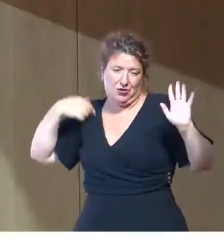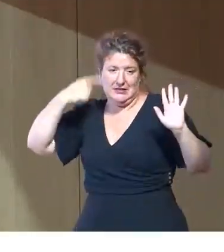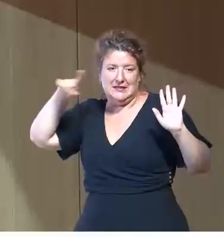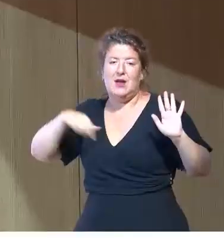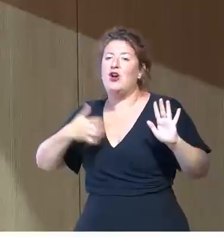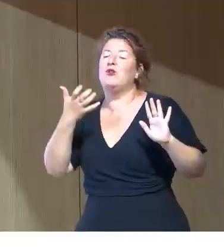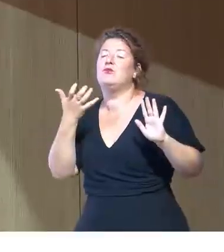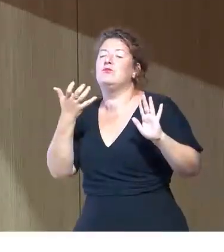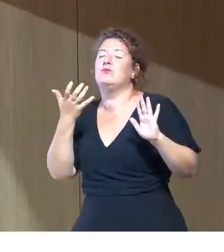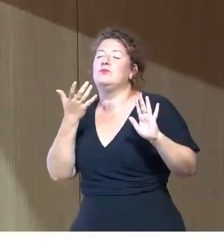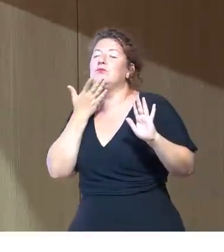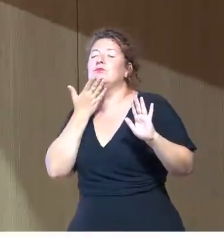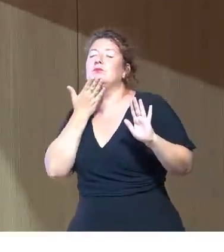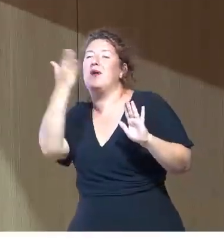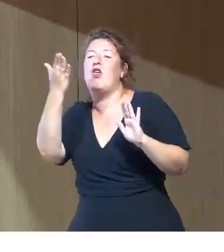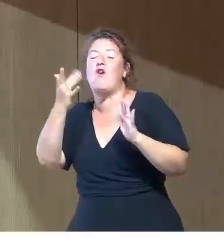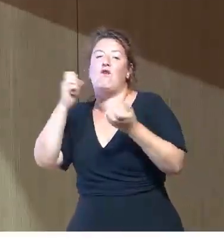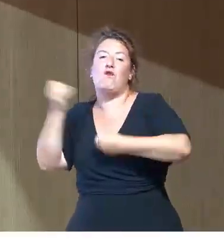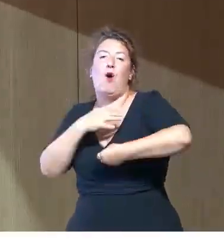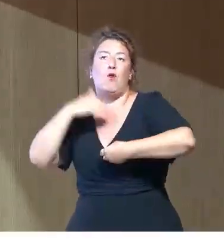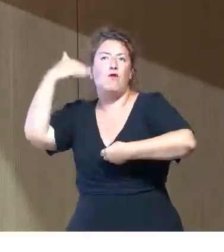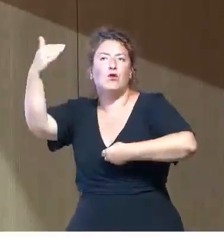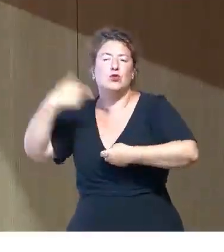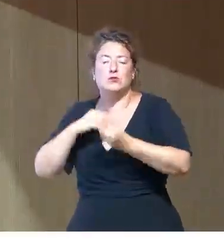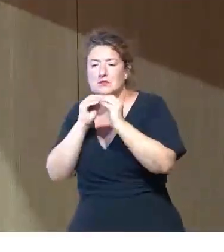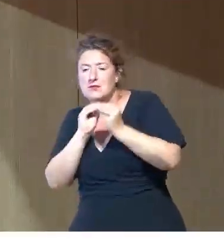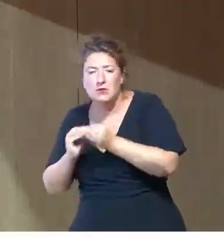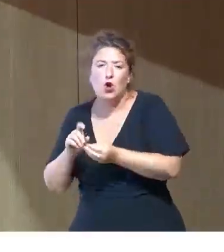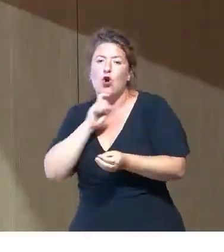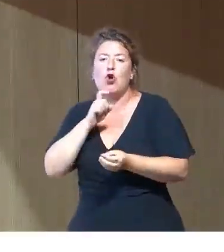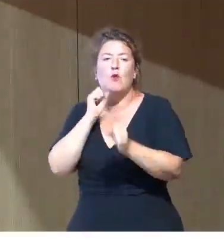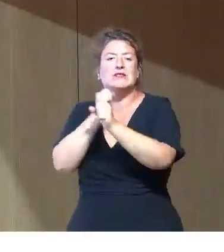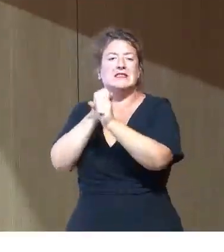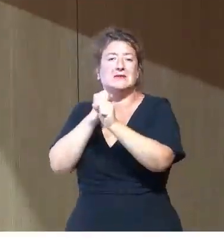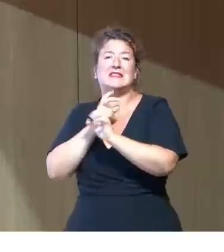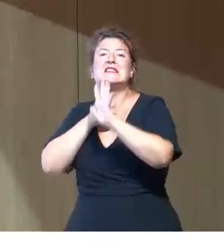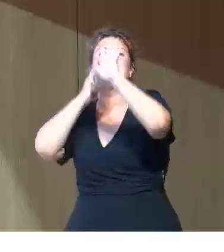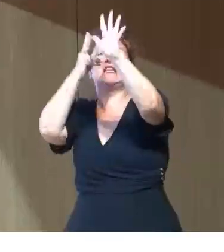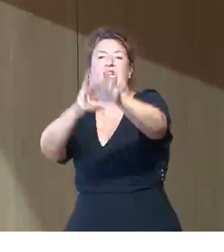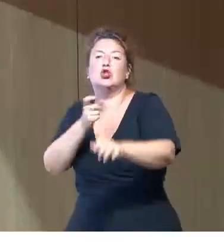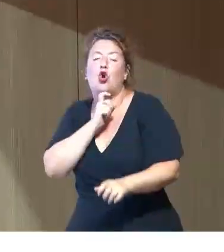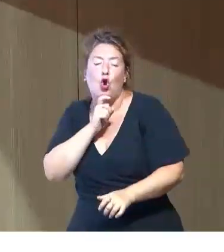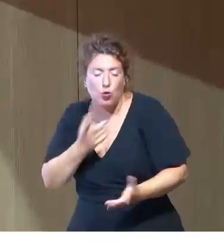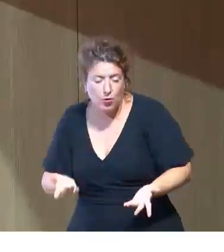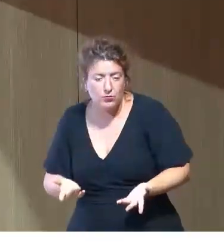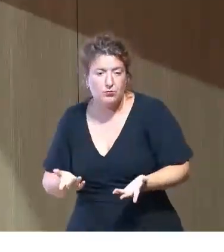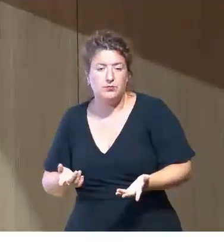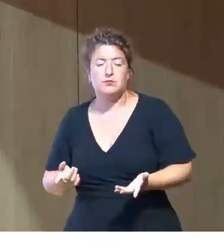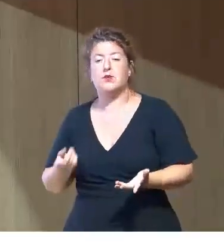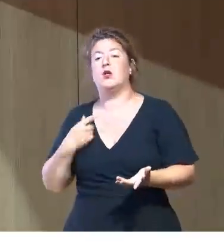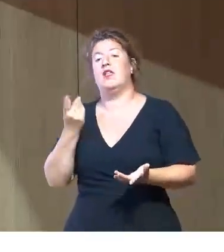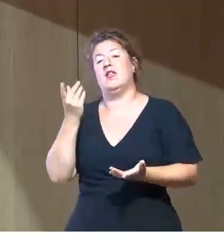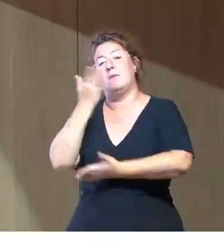programas de petición de fondos para el futuro Y cómo queremos seguir trabajando en los próximos siete años con los jóvenes con